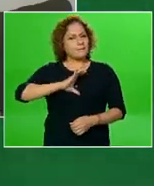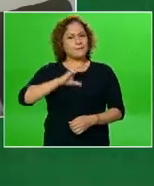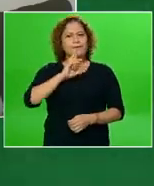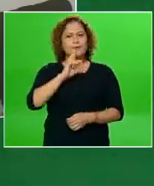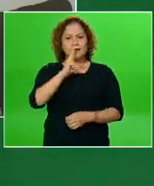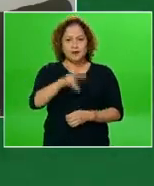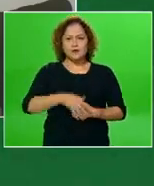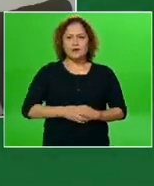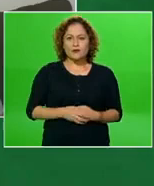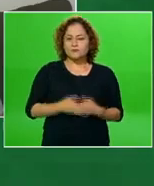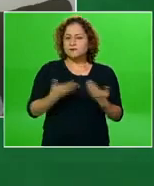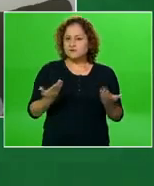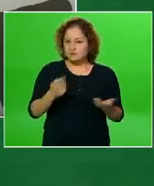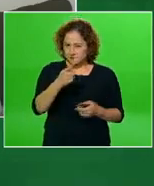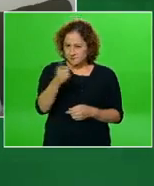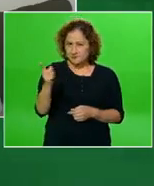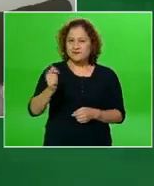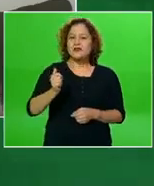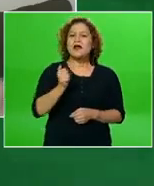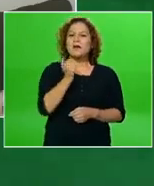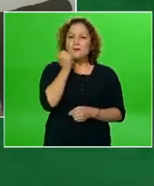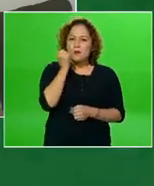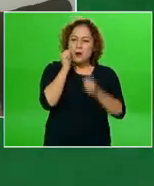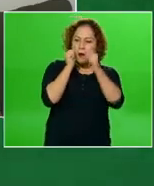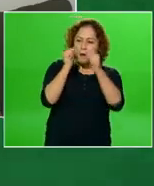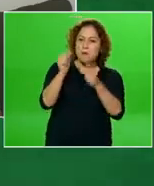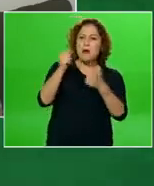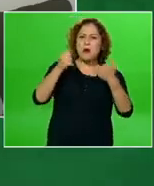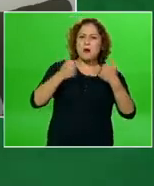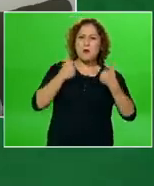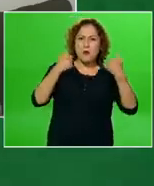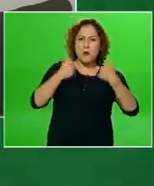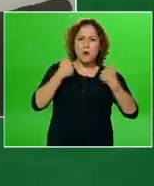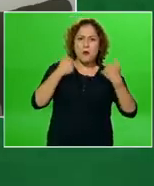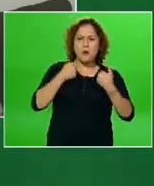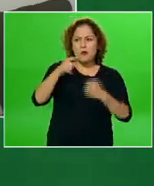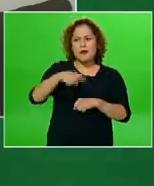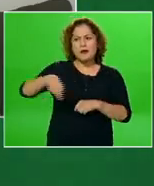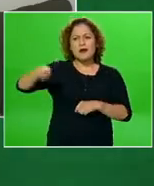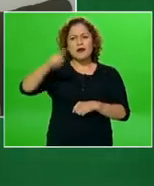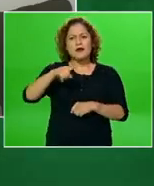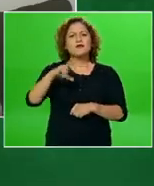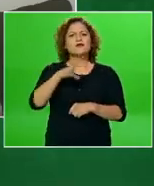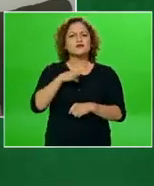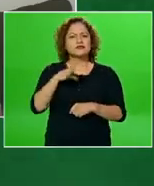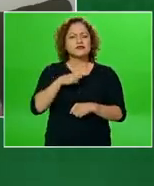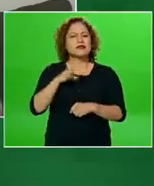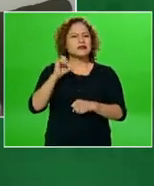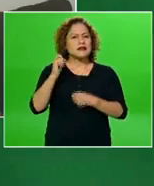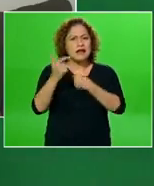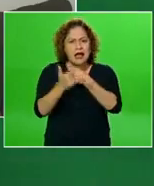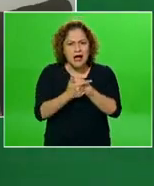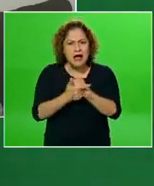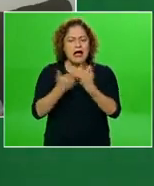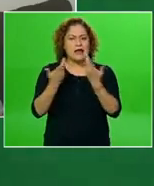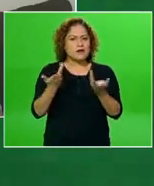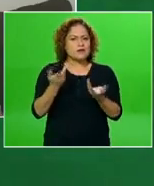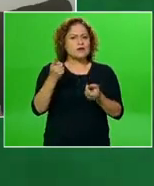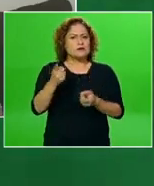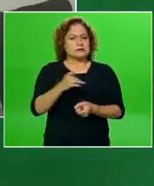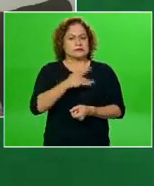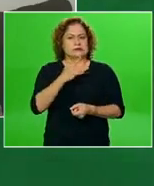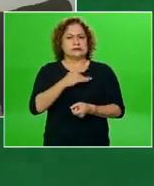una gran cantidad de nuestros jóvenes en el trabajo que a nivel toca realizar en la universidad es algo importantísimo